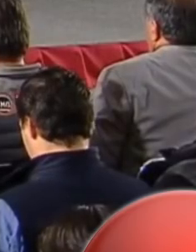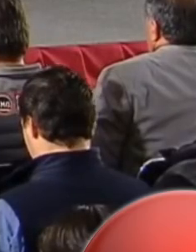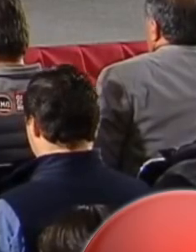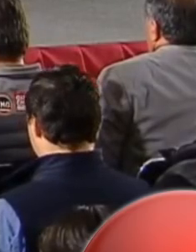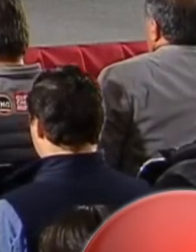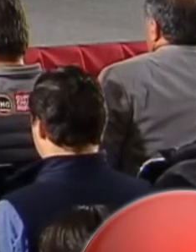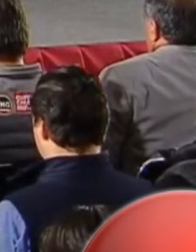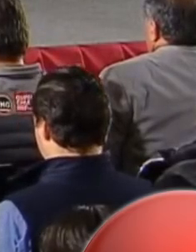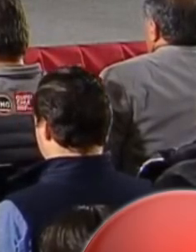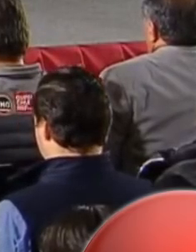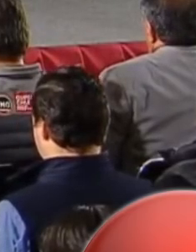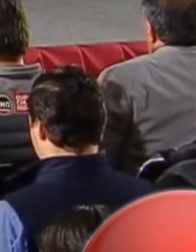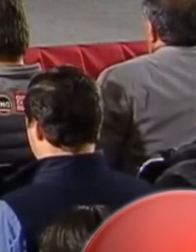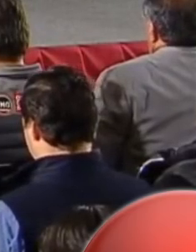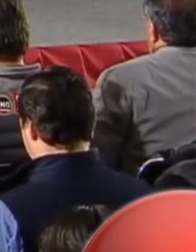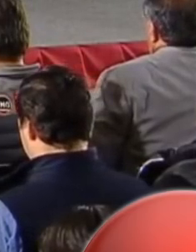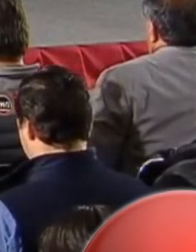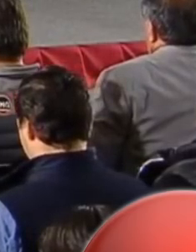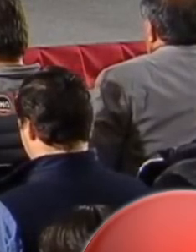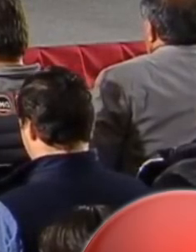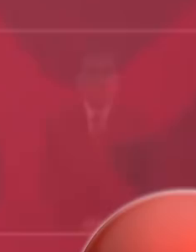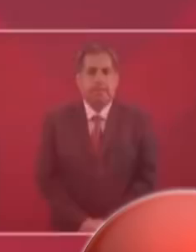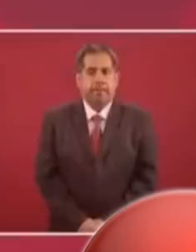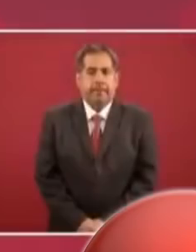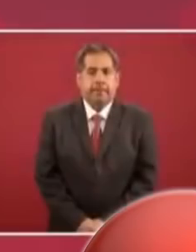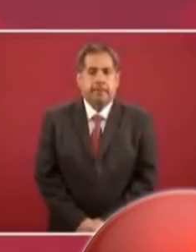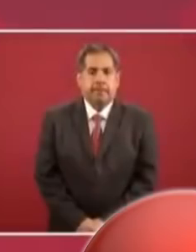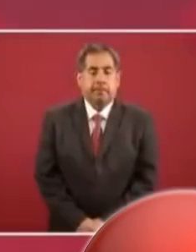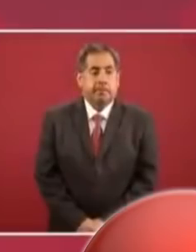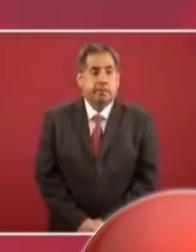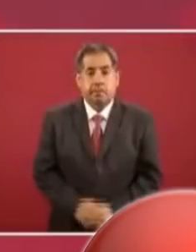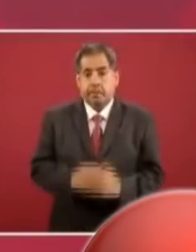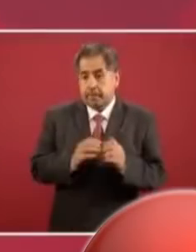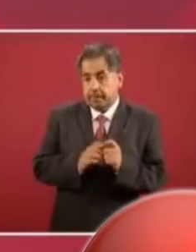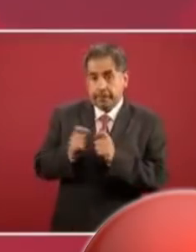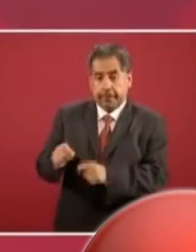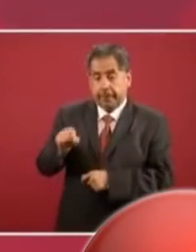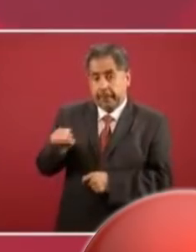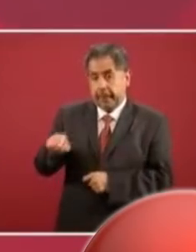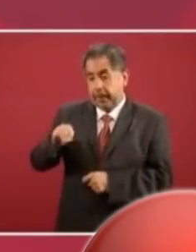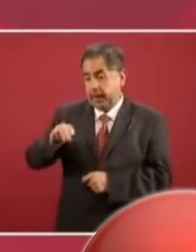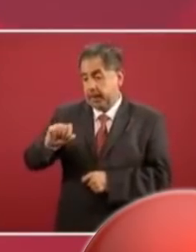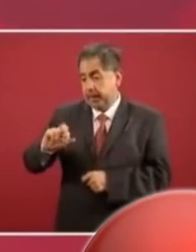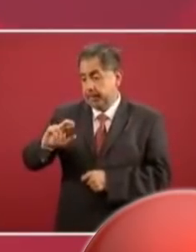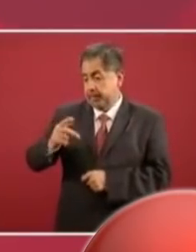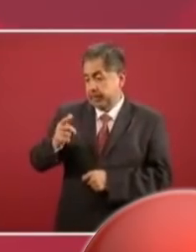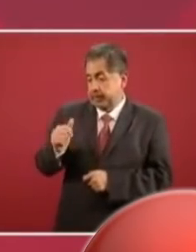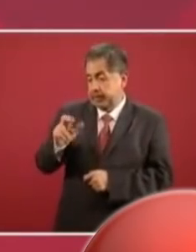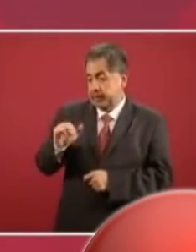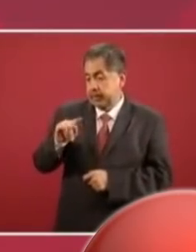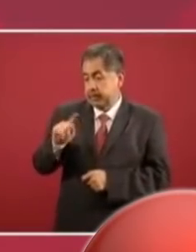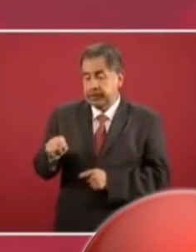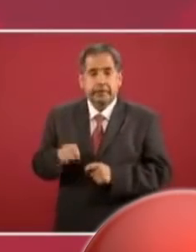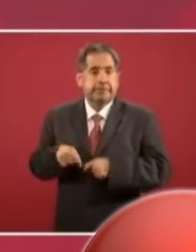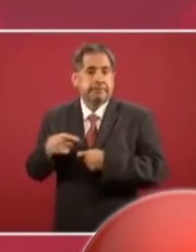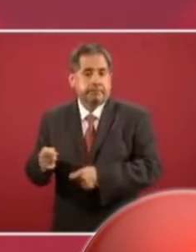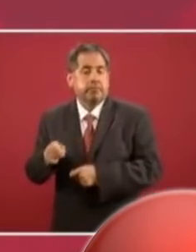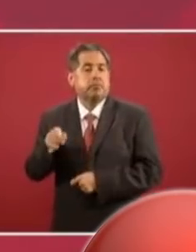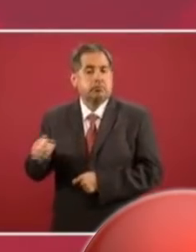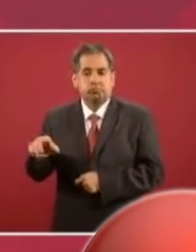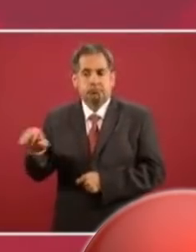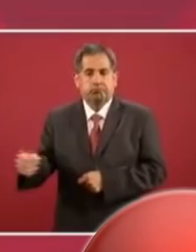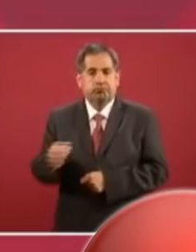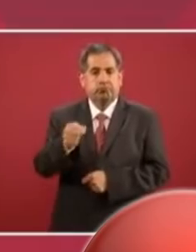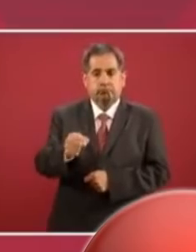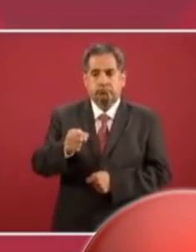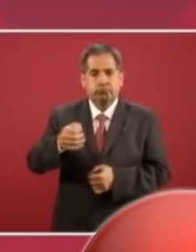que ahora pasa a ser parte de la Suprema Corte de Justicia,